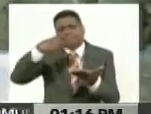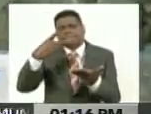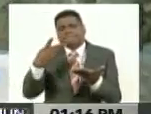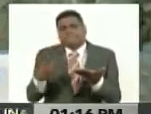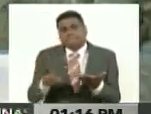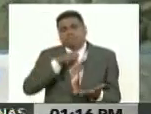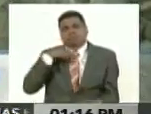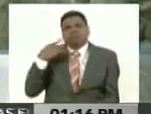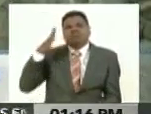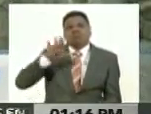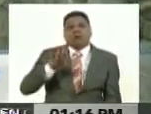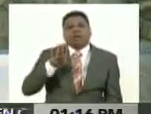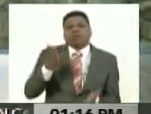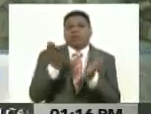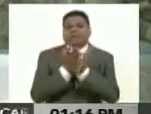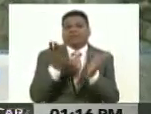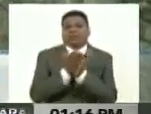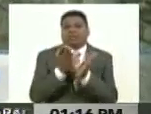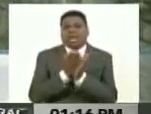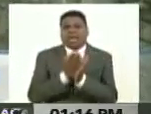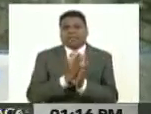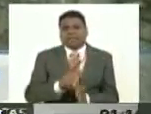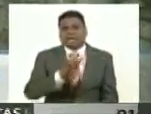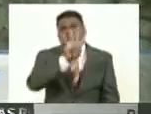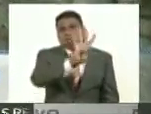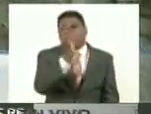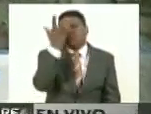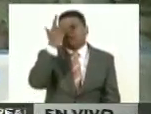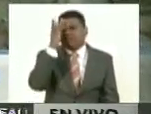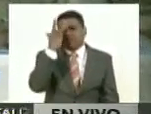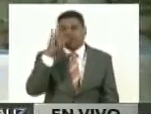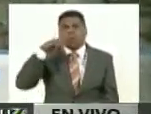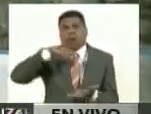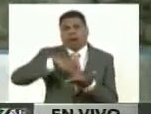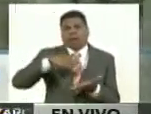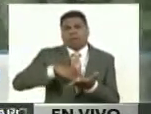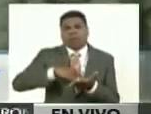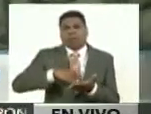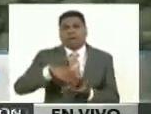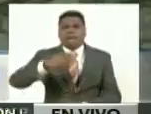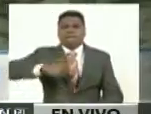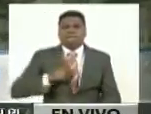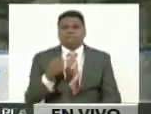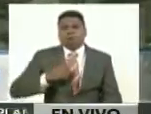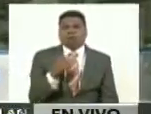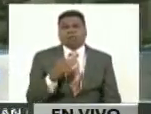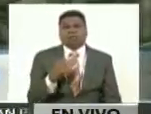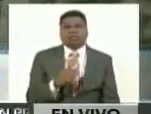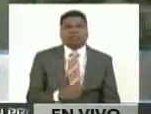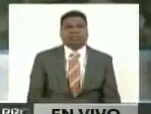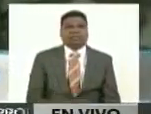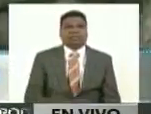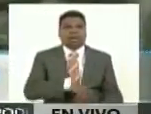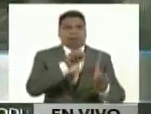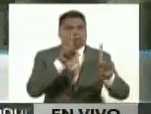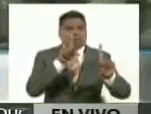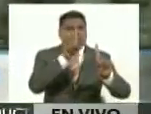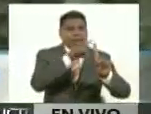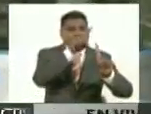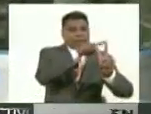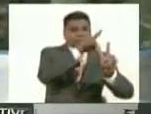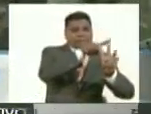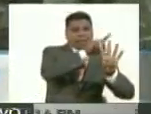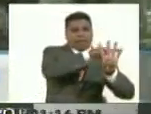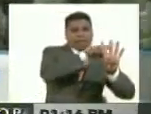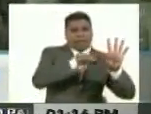asesinados por las bandas armadas de los Salas Romer en Carabobo, la policía. A la compañera Columba Rivas y al resto de los compañeros que